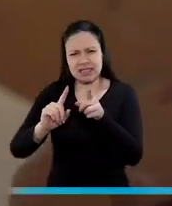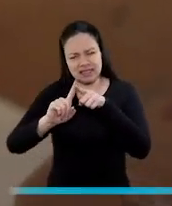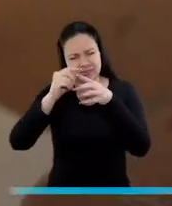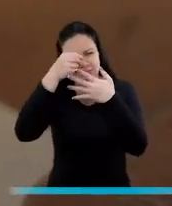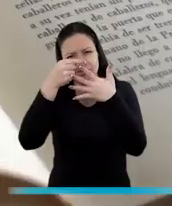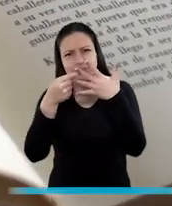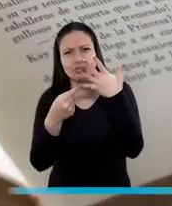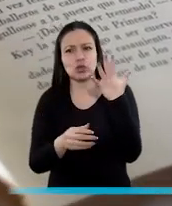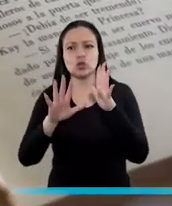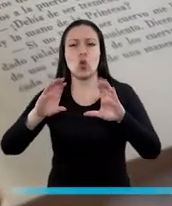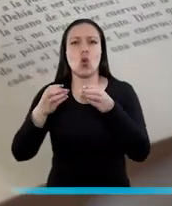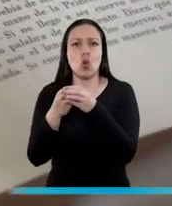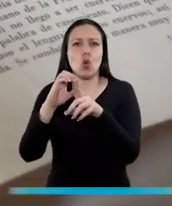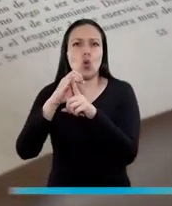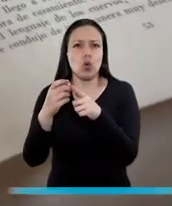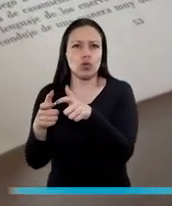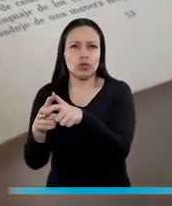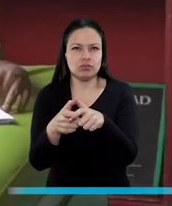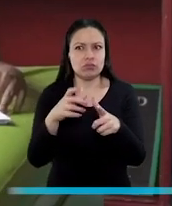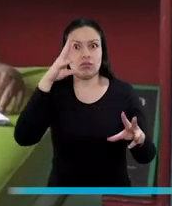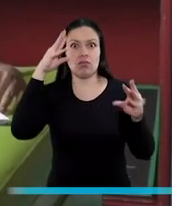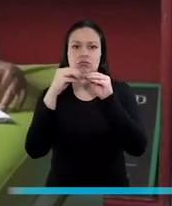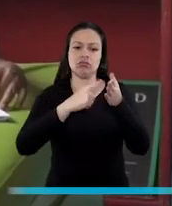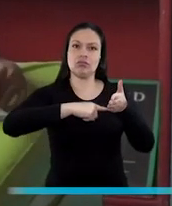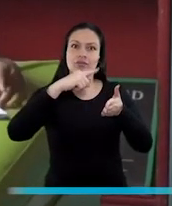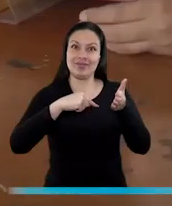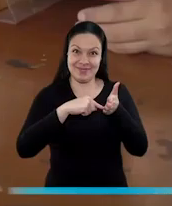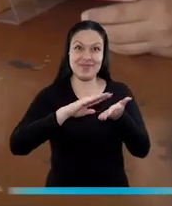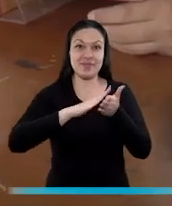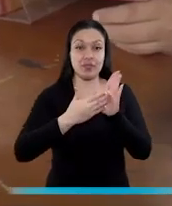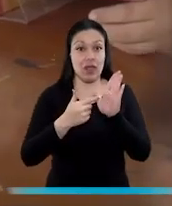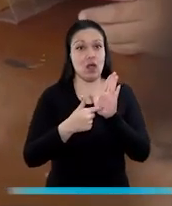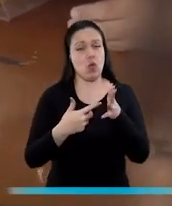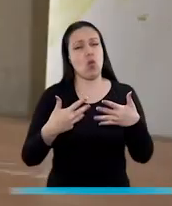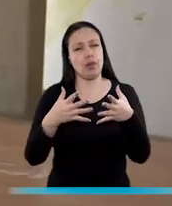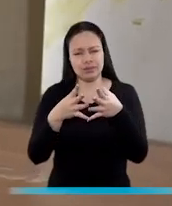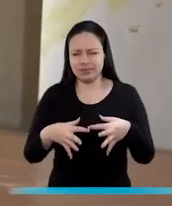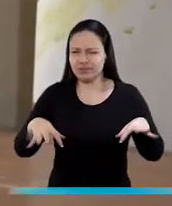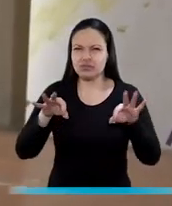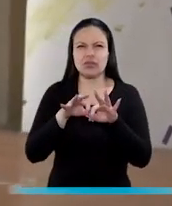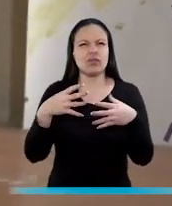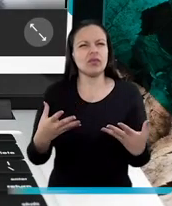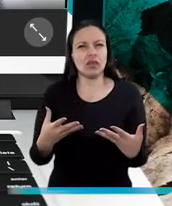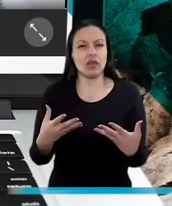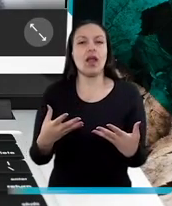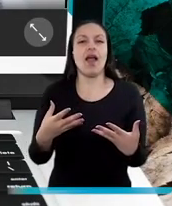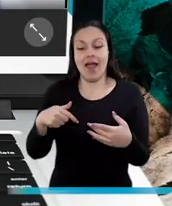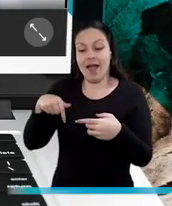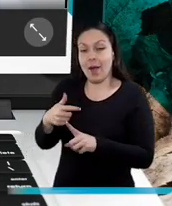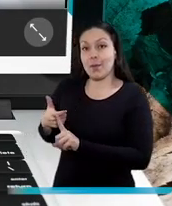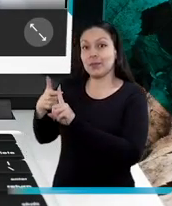sinnúmero de audiencias de seguimiento al capítulo étnico del acuerdo de paz y lo más importante de esto, se